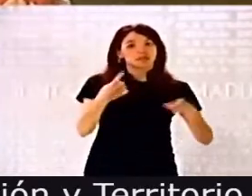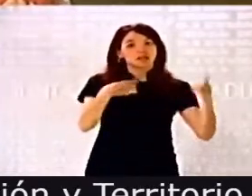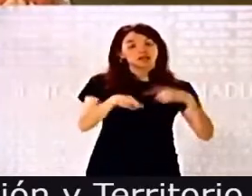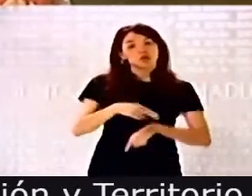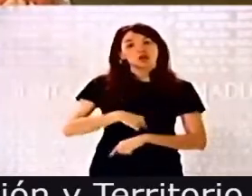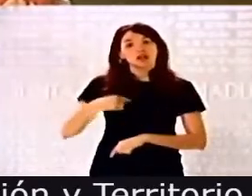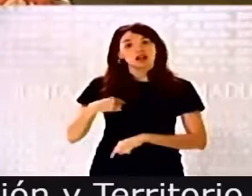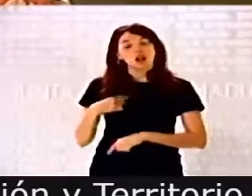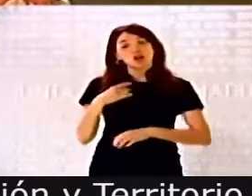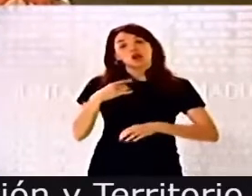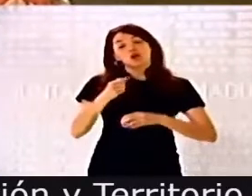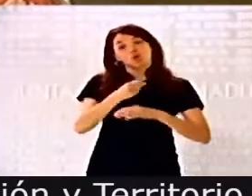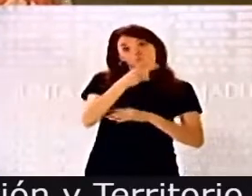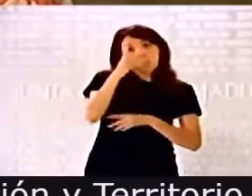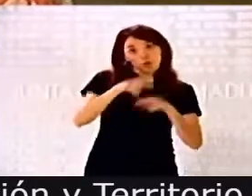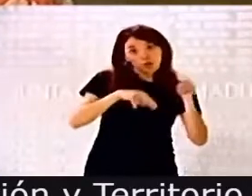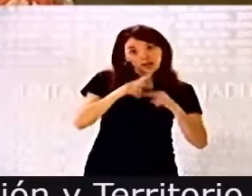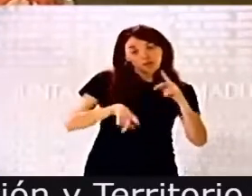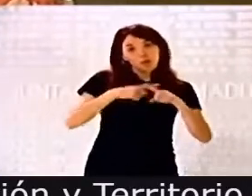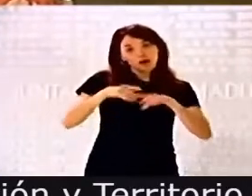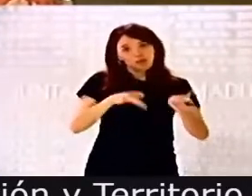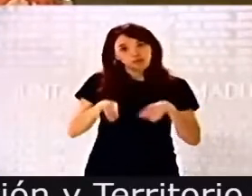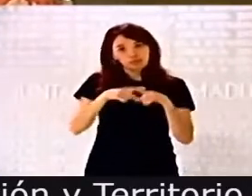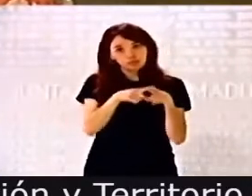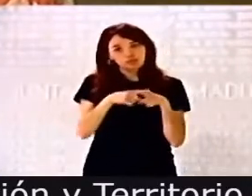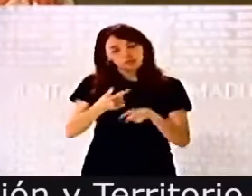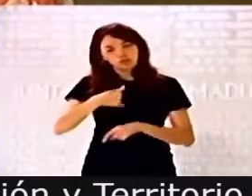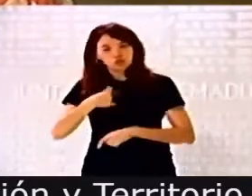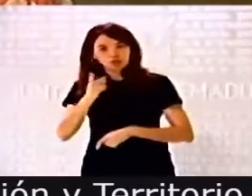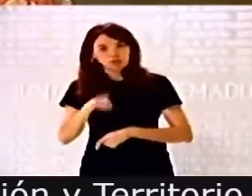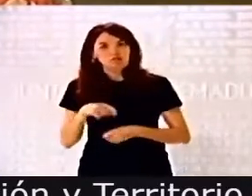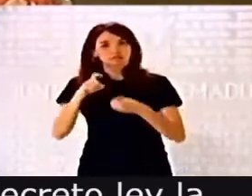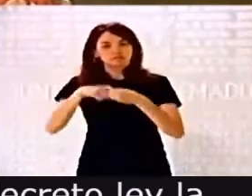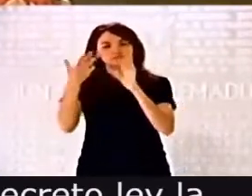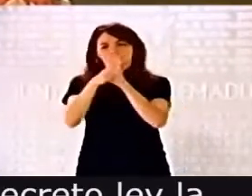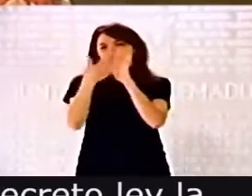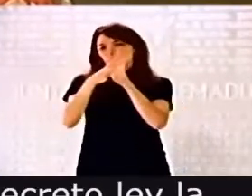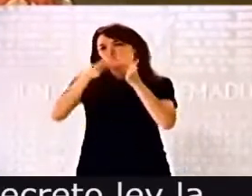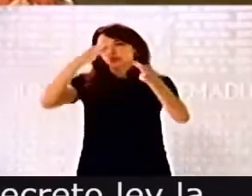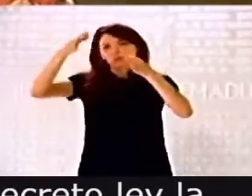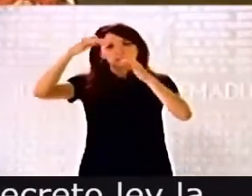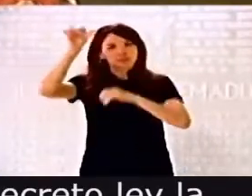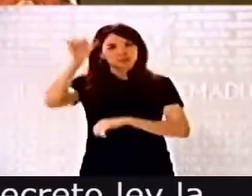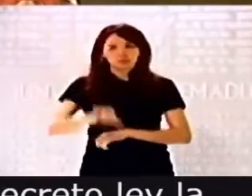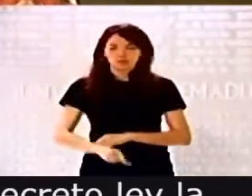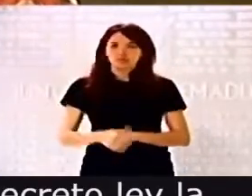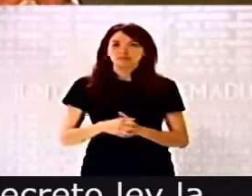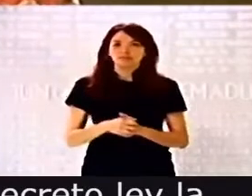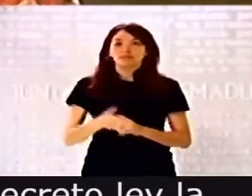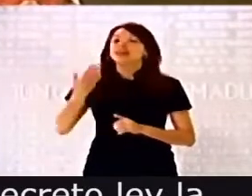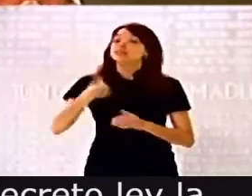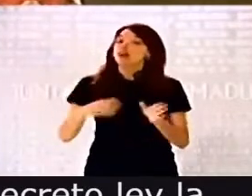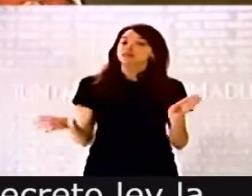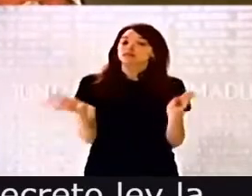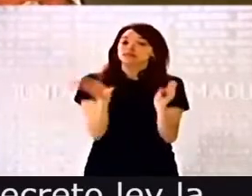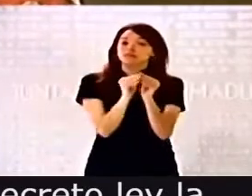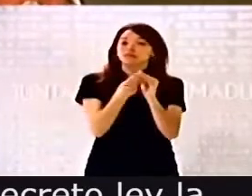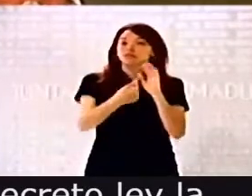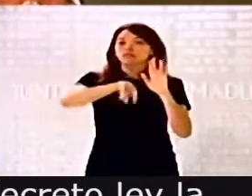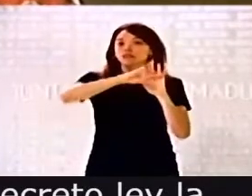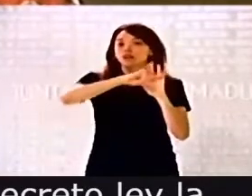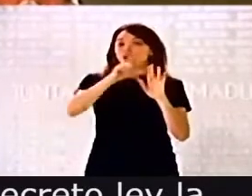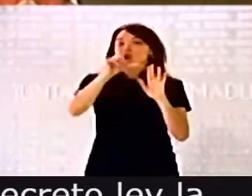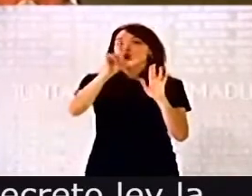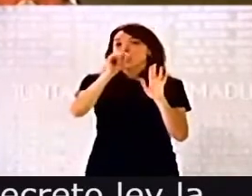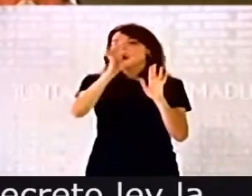Ordenación del Territorio y yo misma. Estuvimos explicando. Todo esto ya venía en la Lotus, no es nada nuevo,